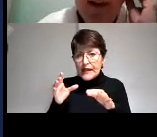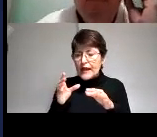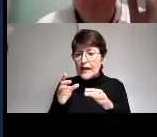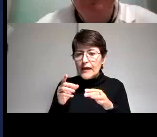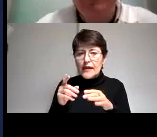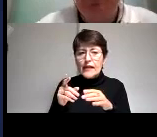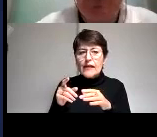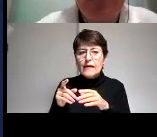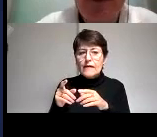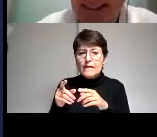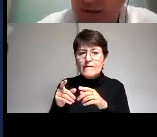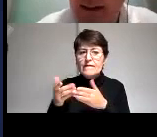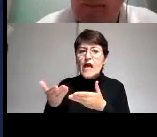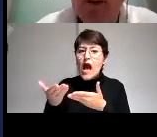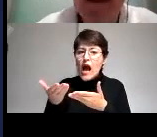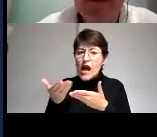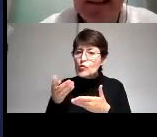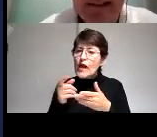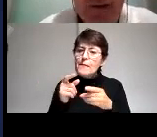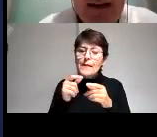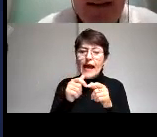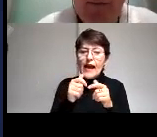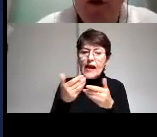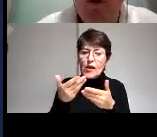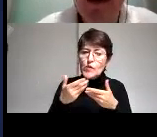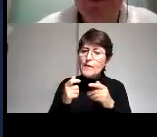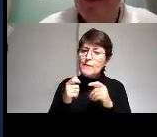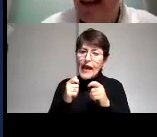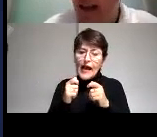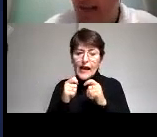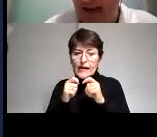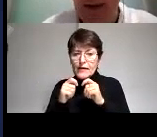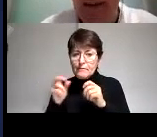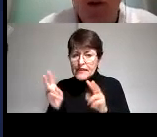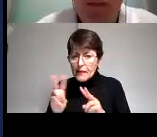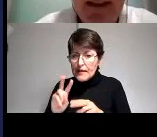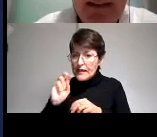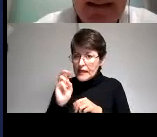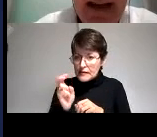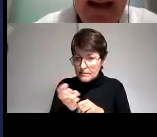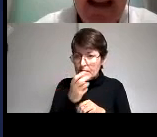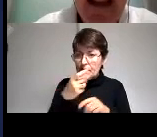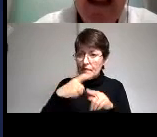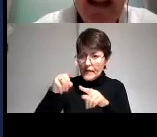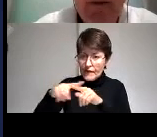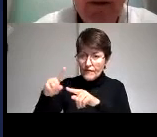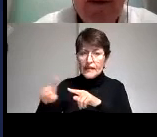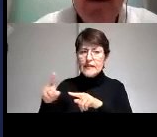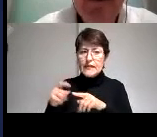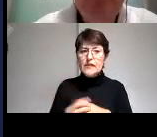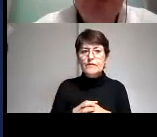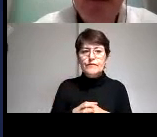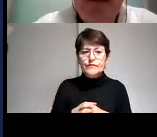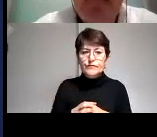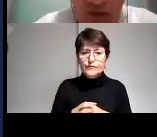mayor tiempo, lo que hace es desnaturalizar proteínas, desnaturalizar inmunoglobulinas y perderíamos completamente la